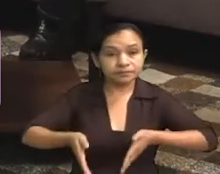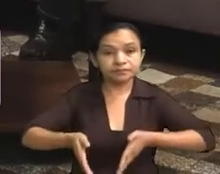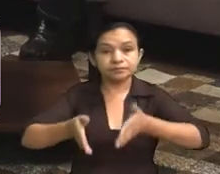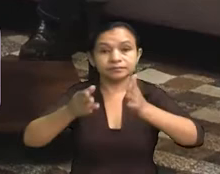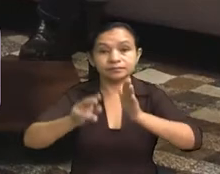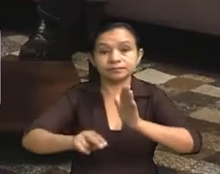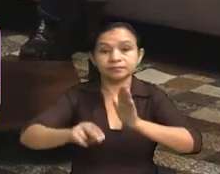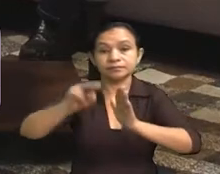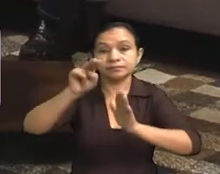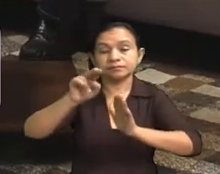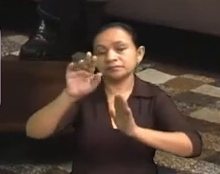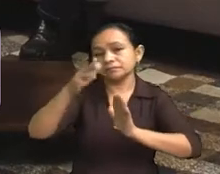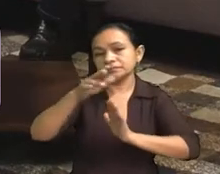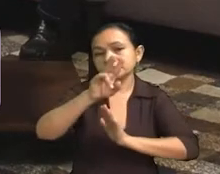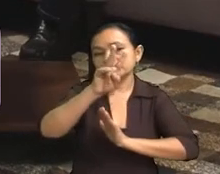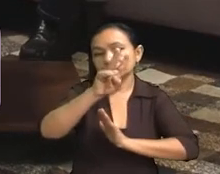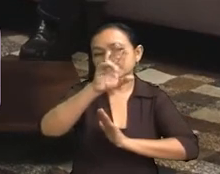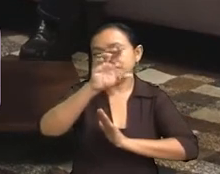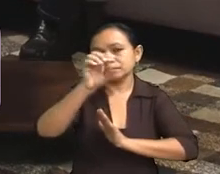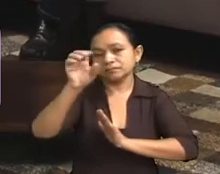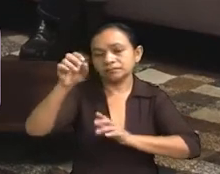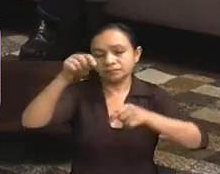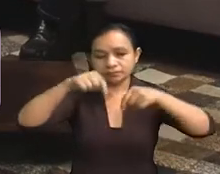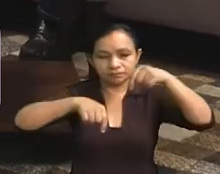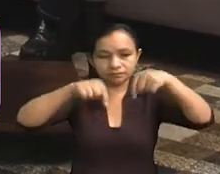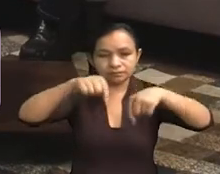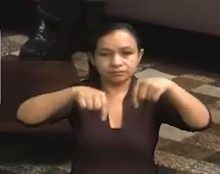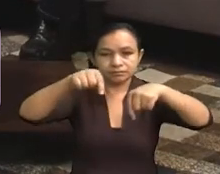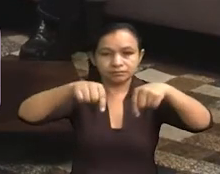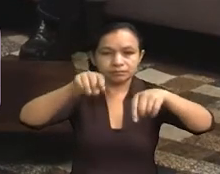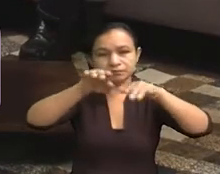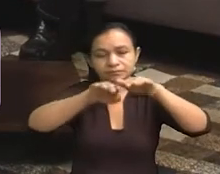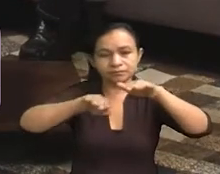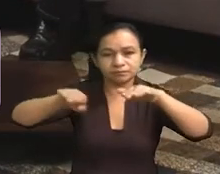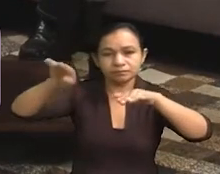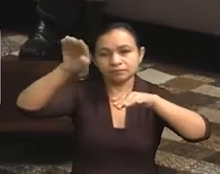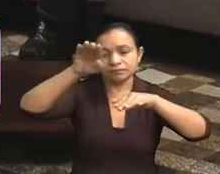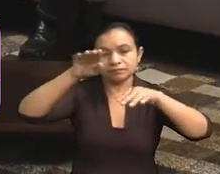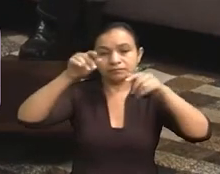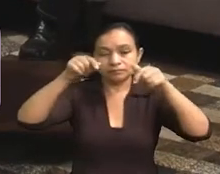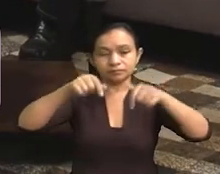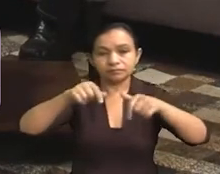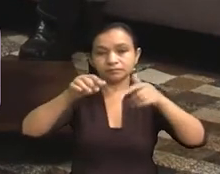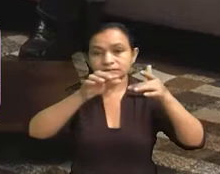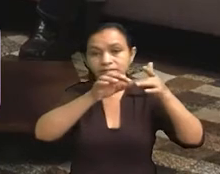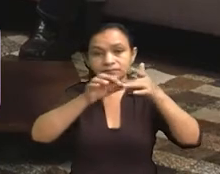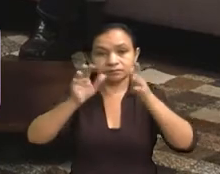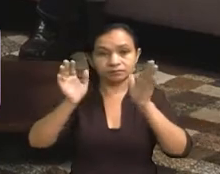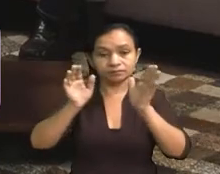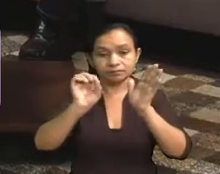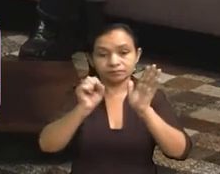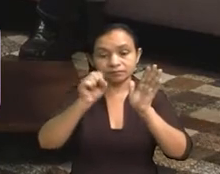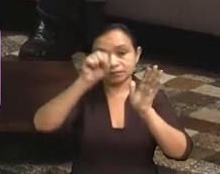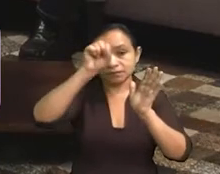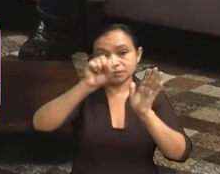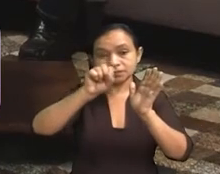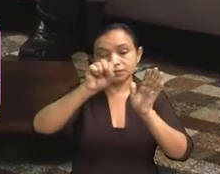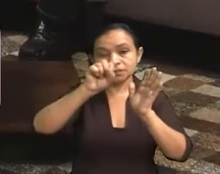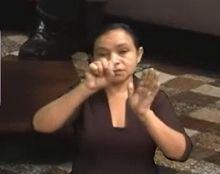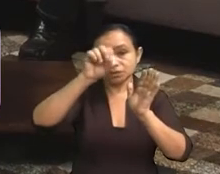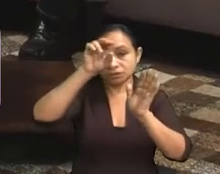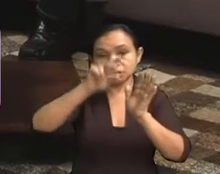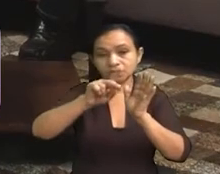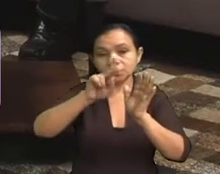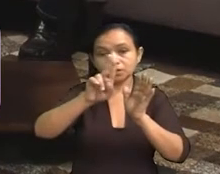son casi 200 kilómetros de, creo que un poco más, porque solo en el tramo que va de Ciuna a Puerto Cabezas son como